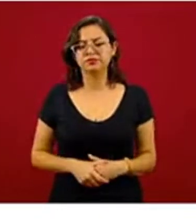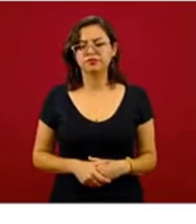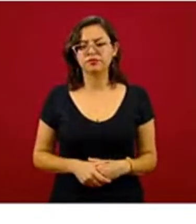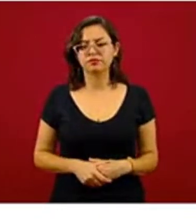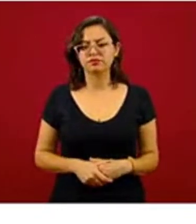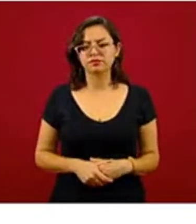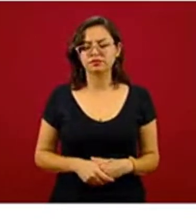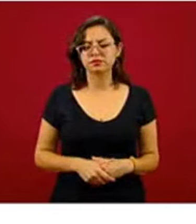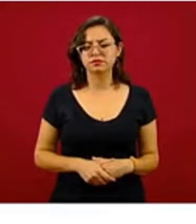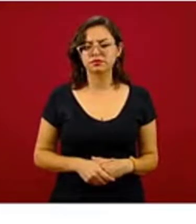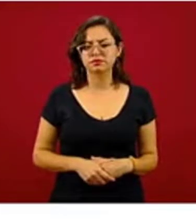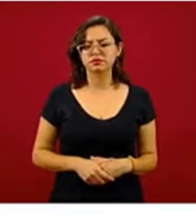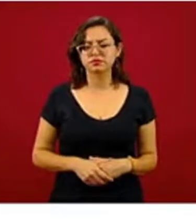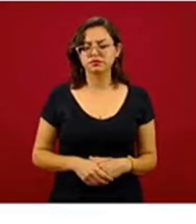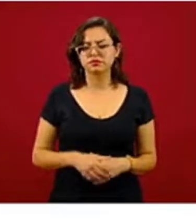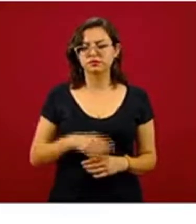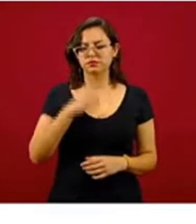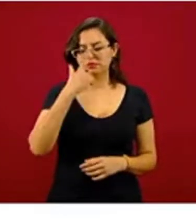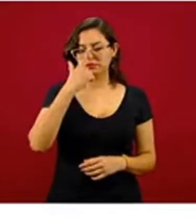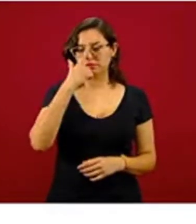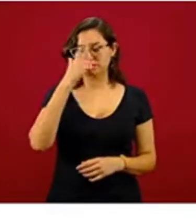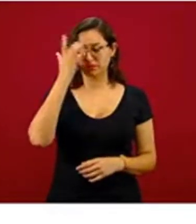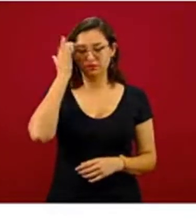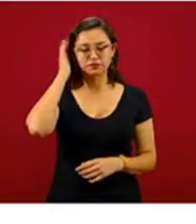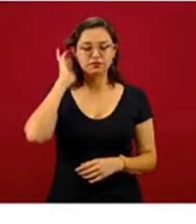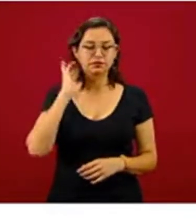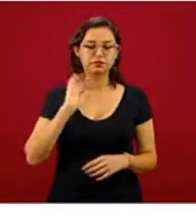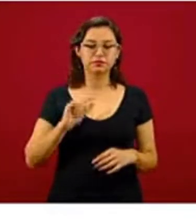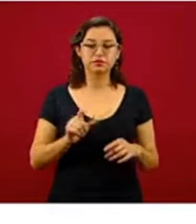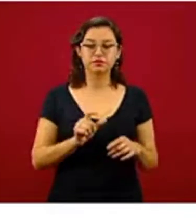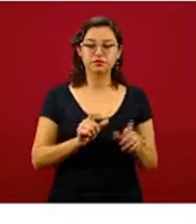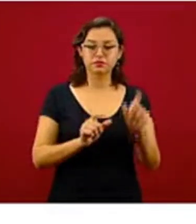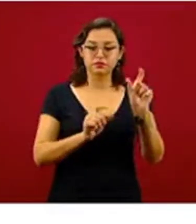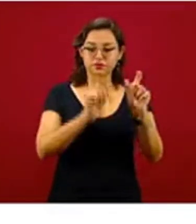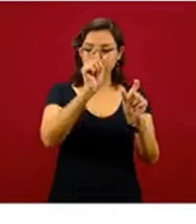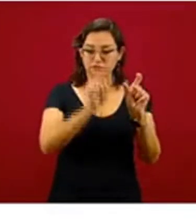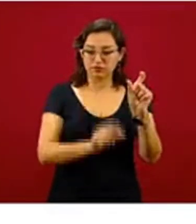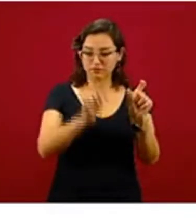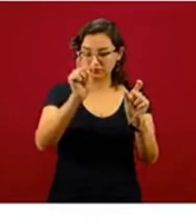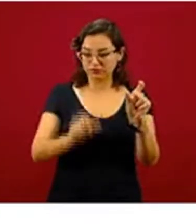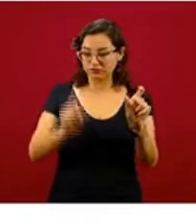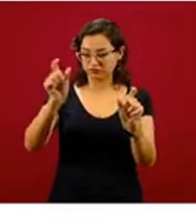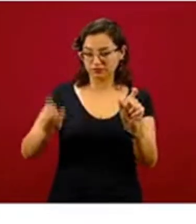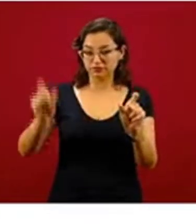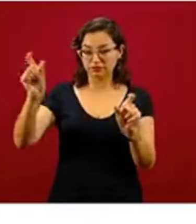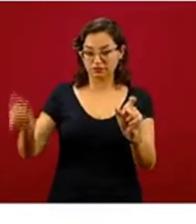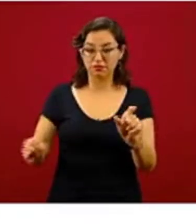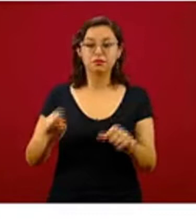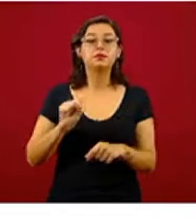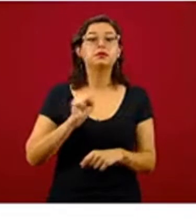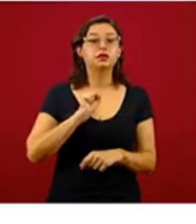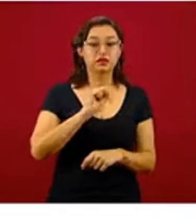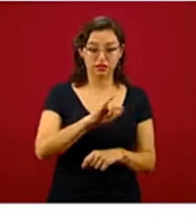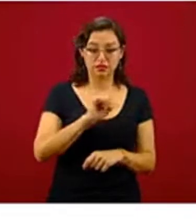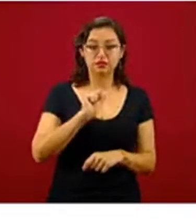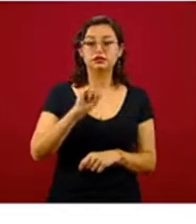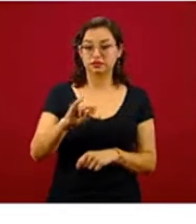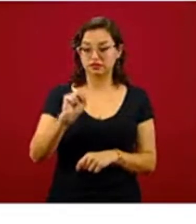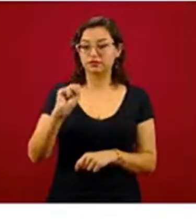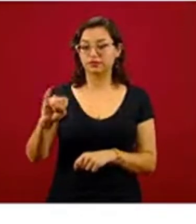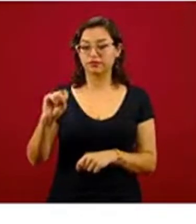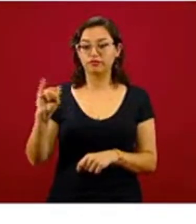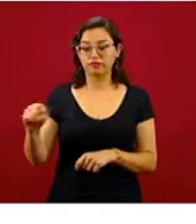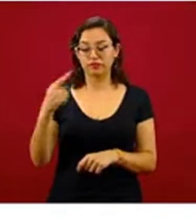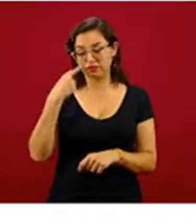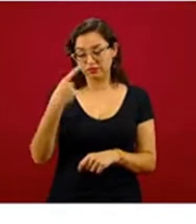color claro son la cantidad de pruebas que resultaron positivas, lo cual también vemos que en la medida que avanzan las semanas epidemiológicas hemos tenido